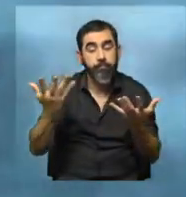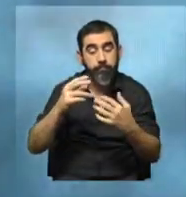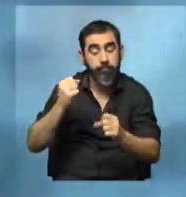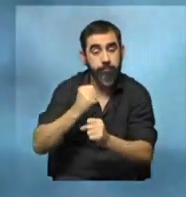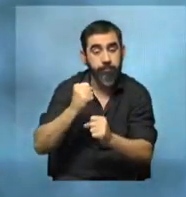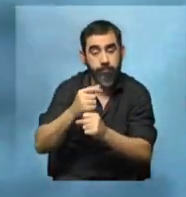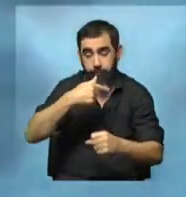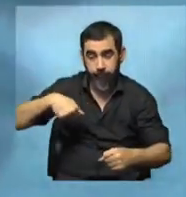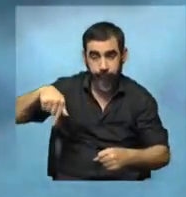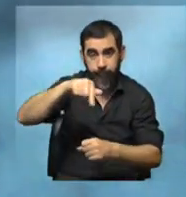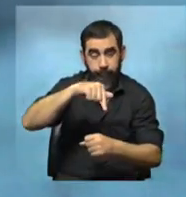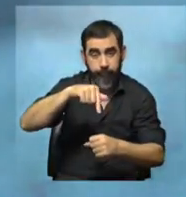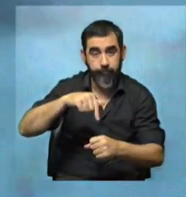trabajando.